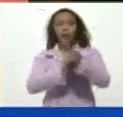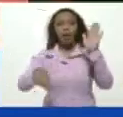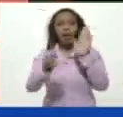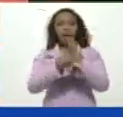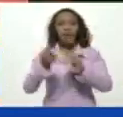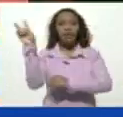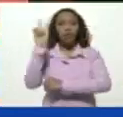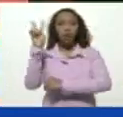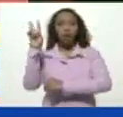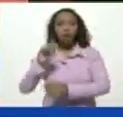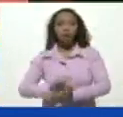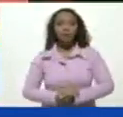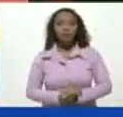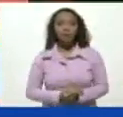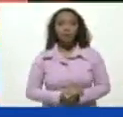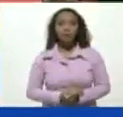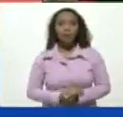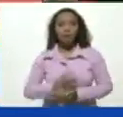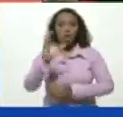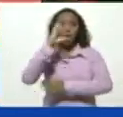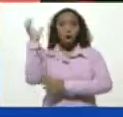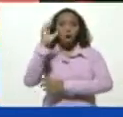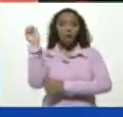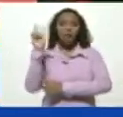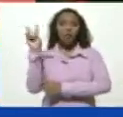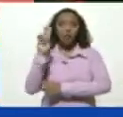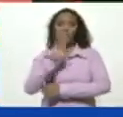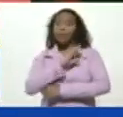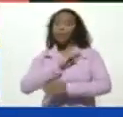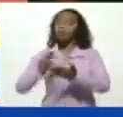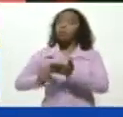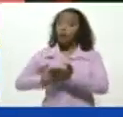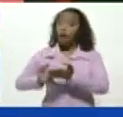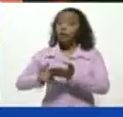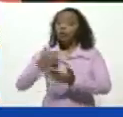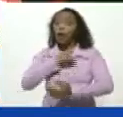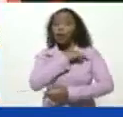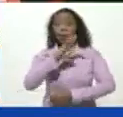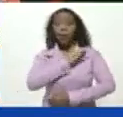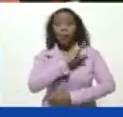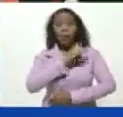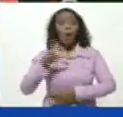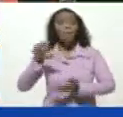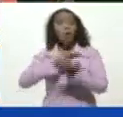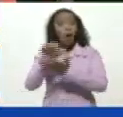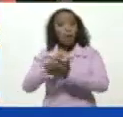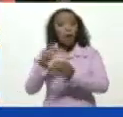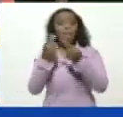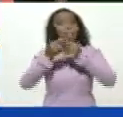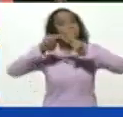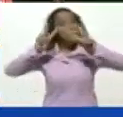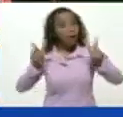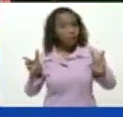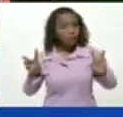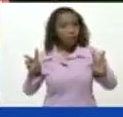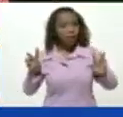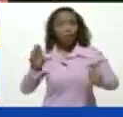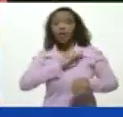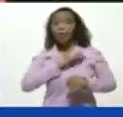de Venezuela. Colombia y Venezuela tenemos que resolver nuestros problemas en paz. Tenemos